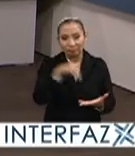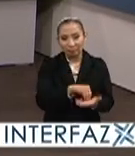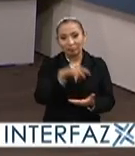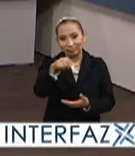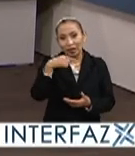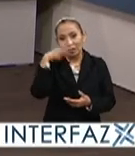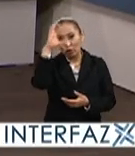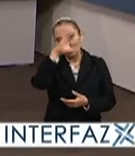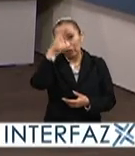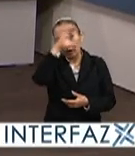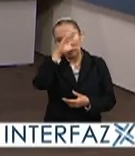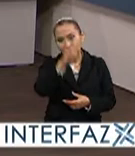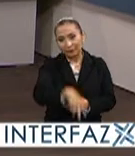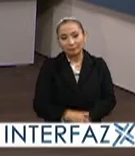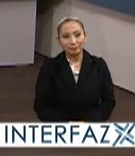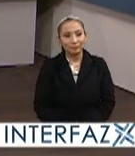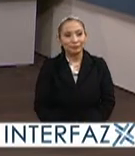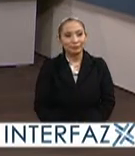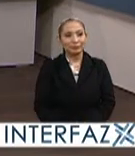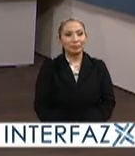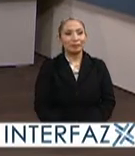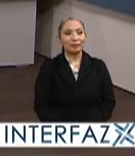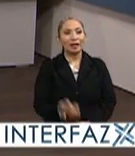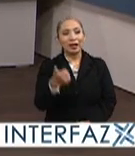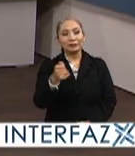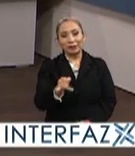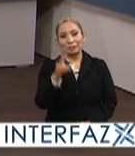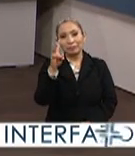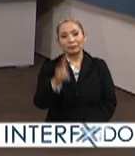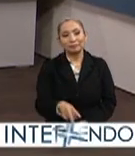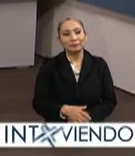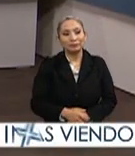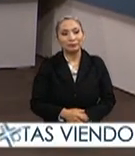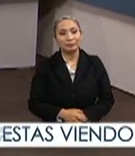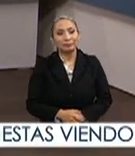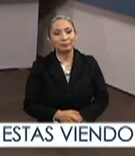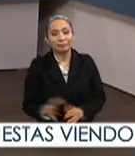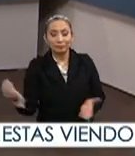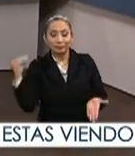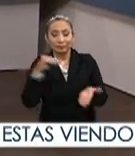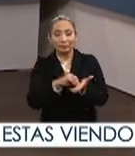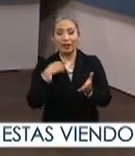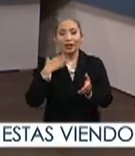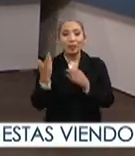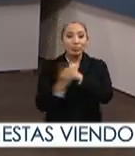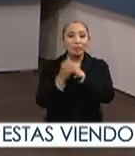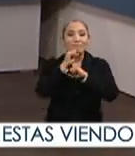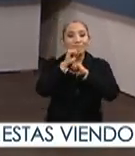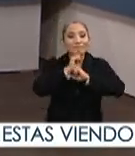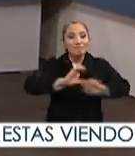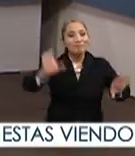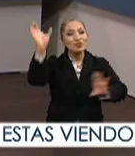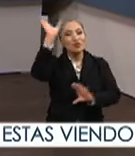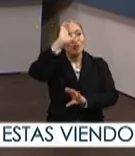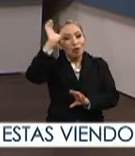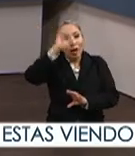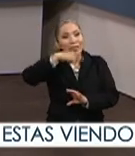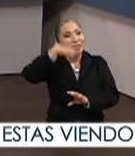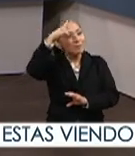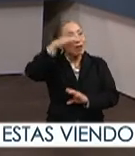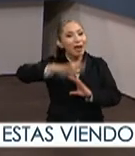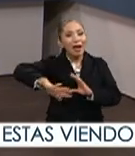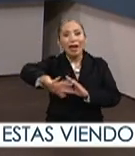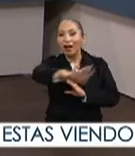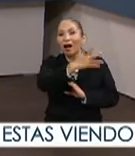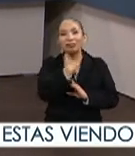de nuestra cultura, sin lugar a dudas. Así es, Omar, sin duda alguna, incluir a los medios en la difusión de la cultura de nuestro país,